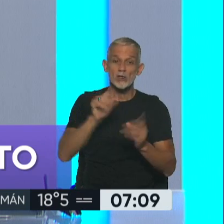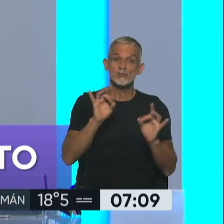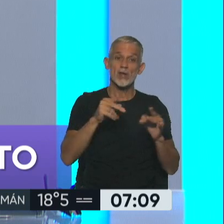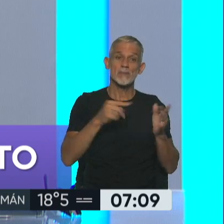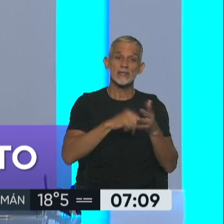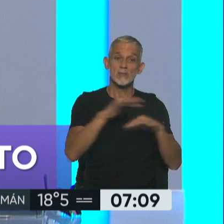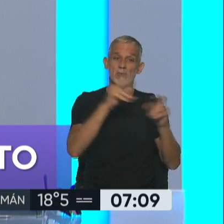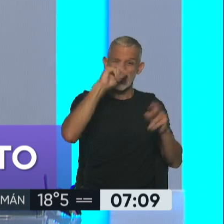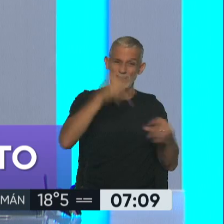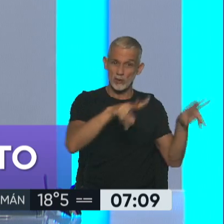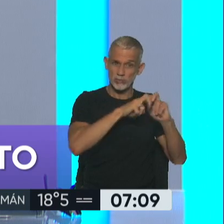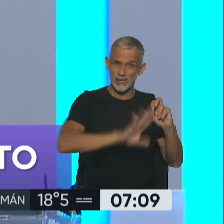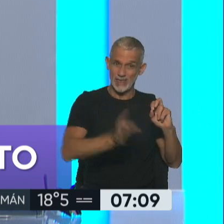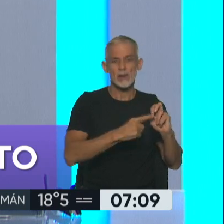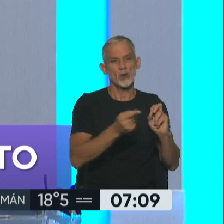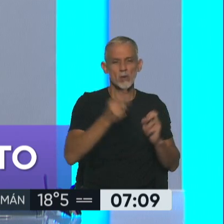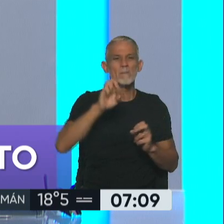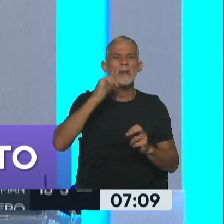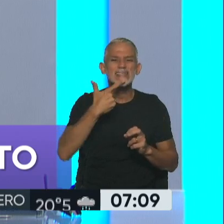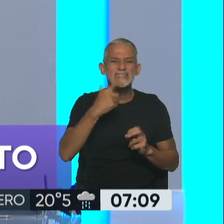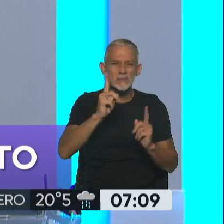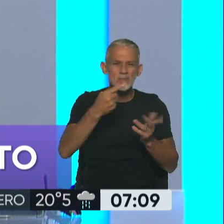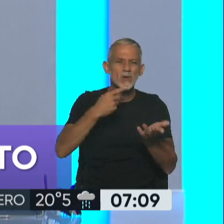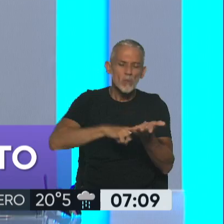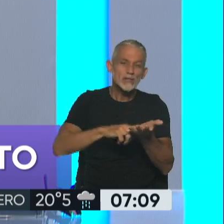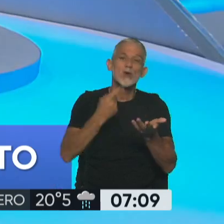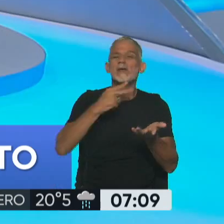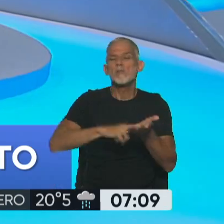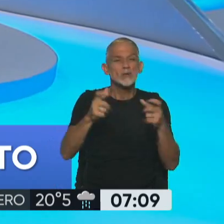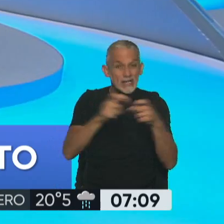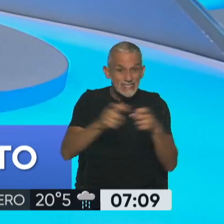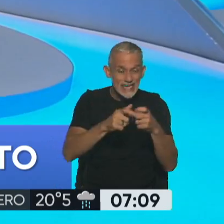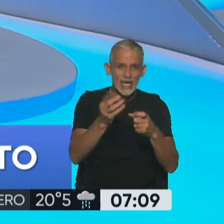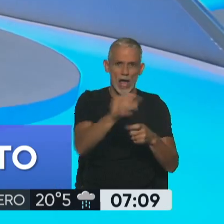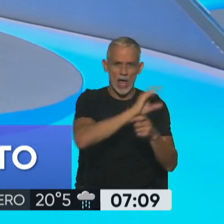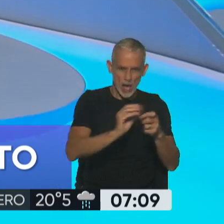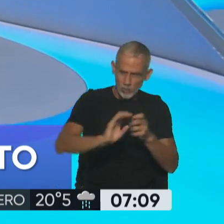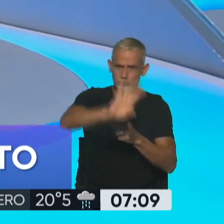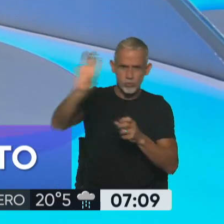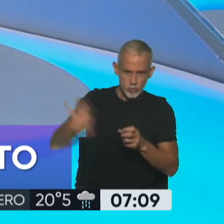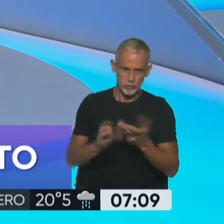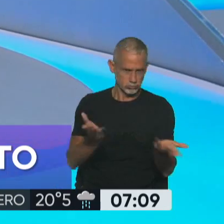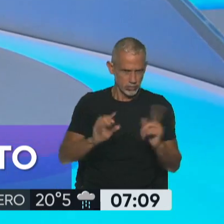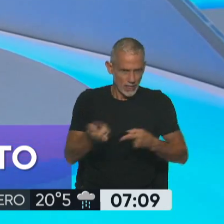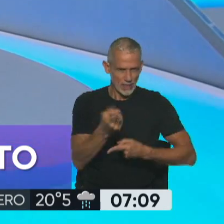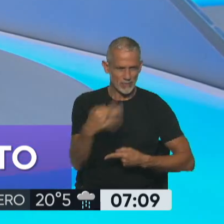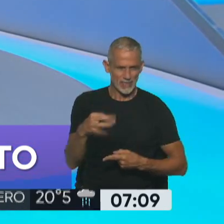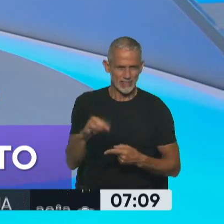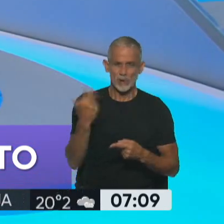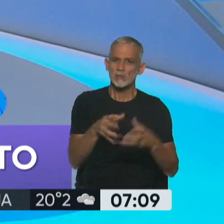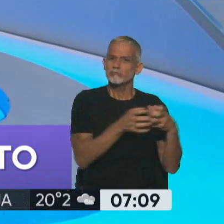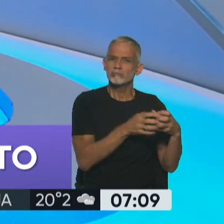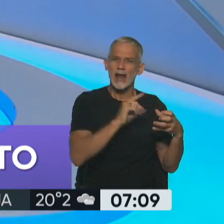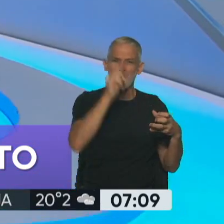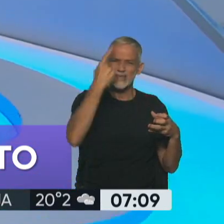solamente lo recauda la nación, como es el impuesto país o como es el impuesto al cheque. Al abrir esta mesa de conversación, justamente ahí comienza